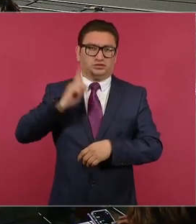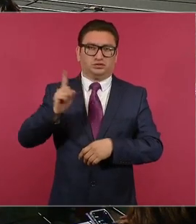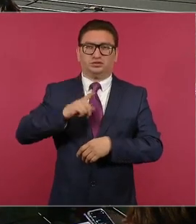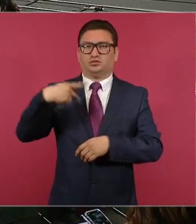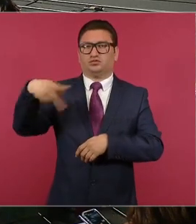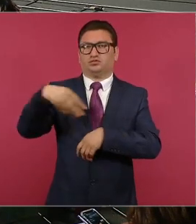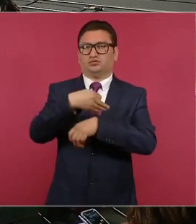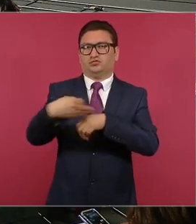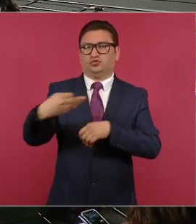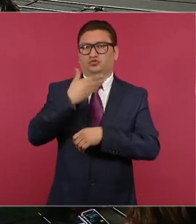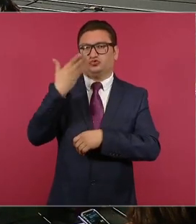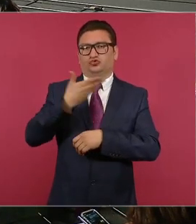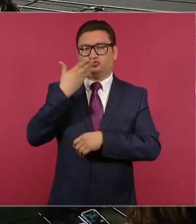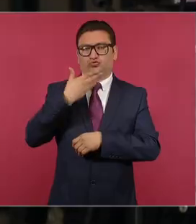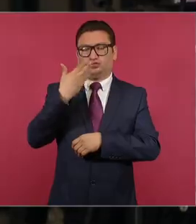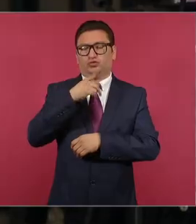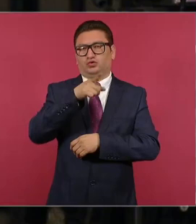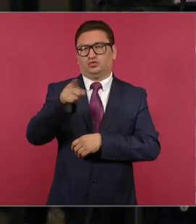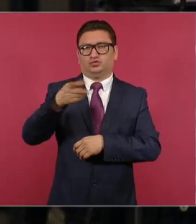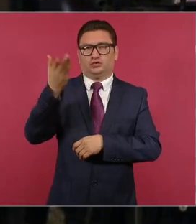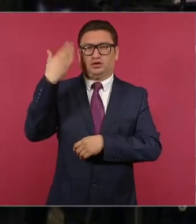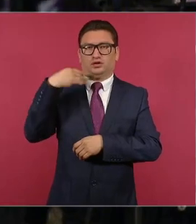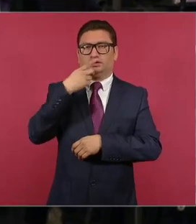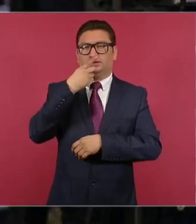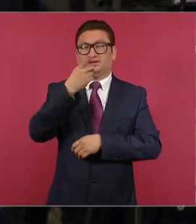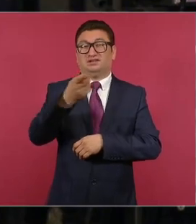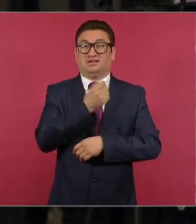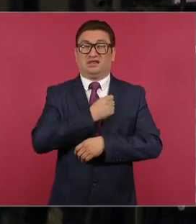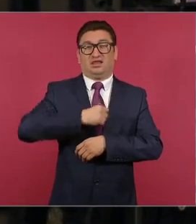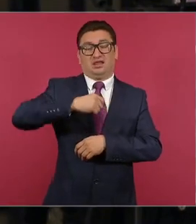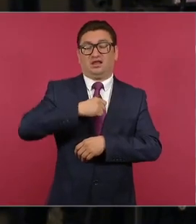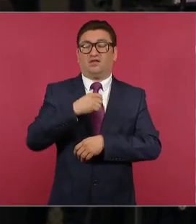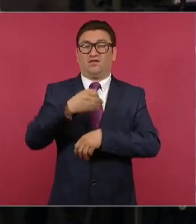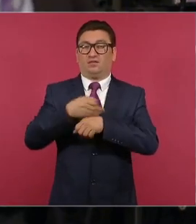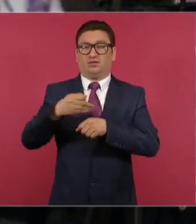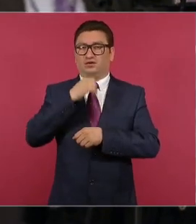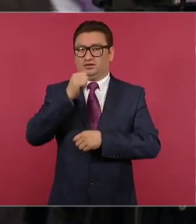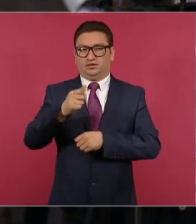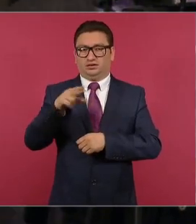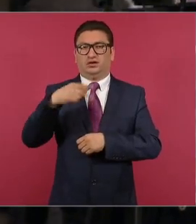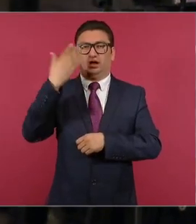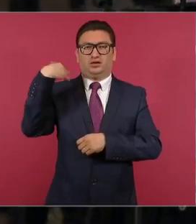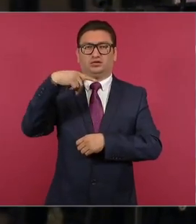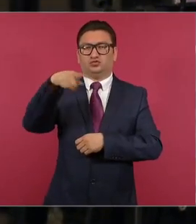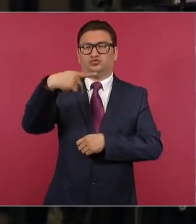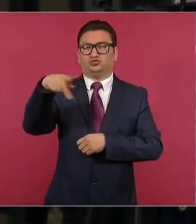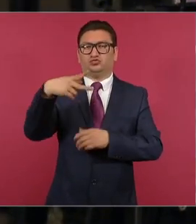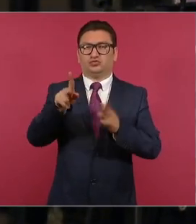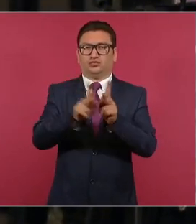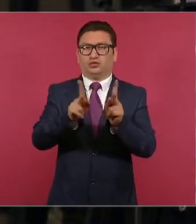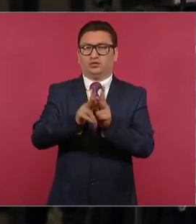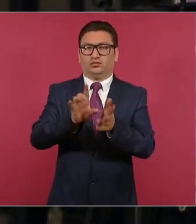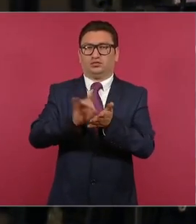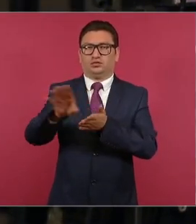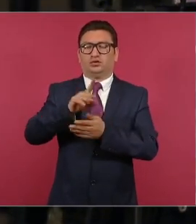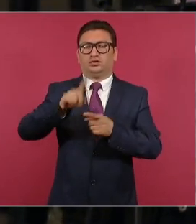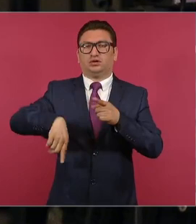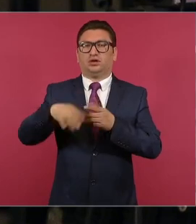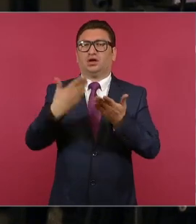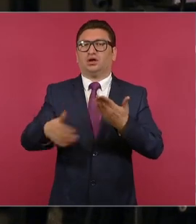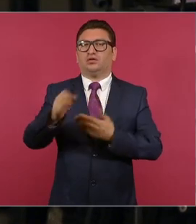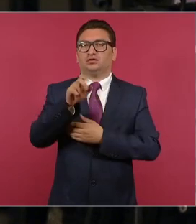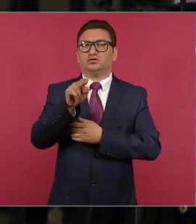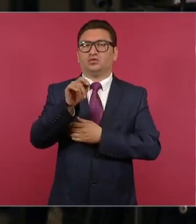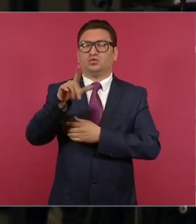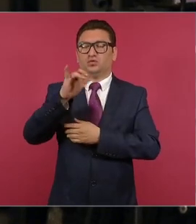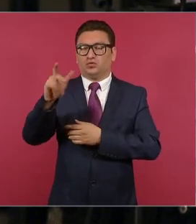familiar. Usted ha manifestado en contra del nepotismo, incluso vetó hace días a su prima. ¿Qué opina de estas aspiraciones de Saúl y qué le dice la